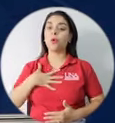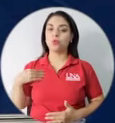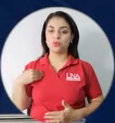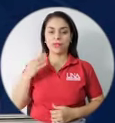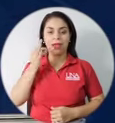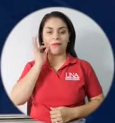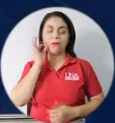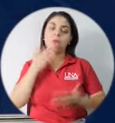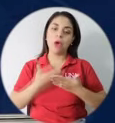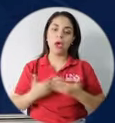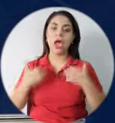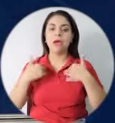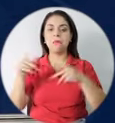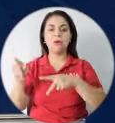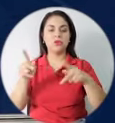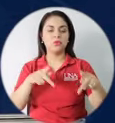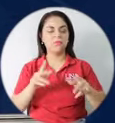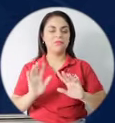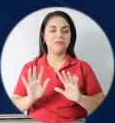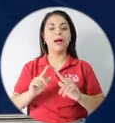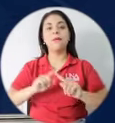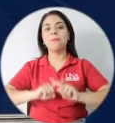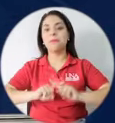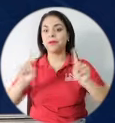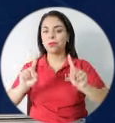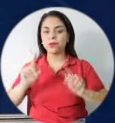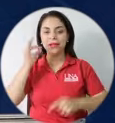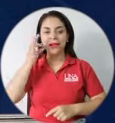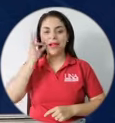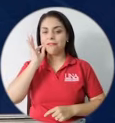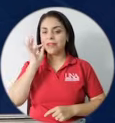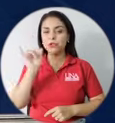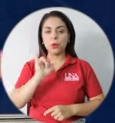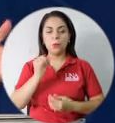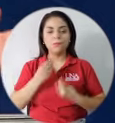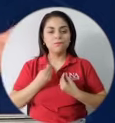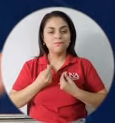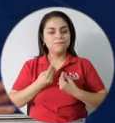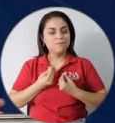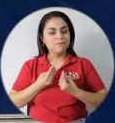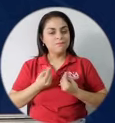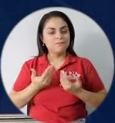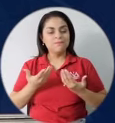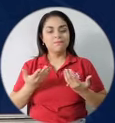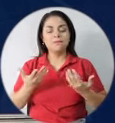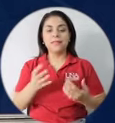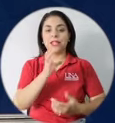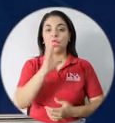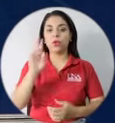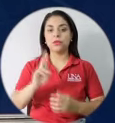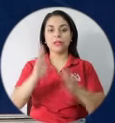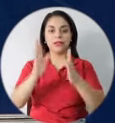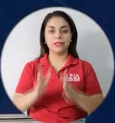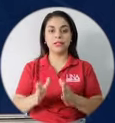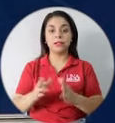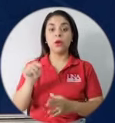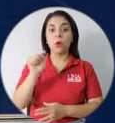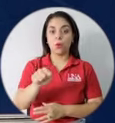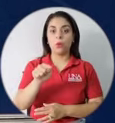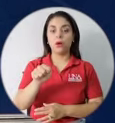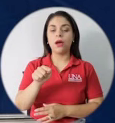el café. Bueno, hay gente que no, pero el café es como la esencia de la persona costarricense.